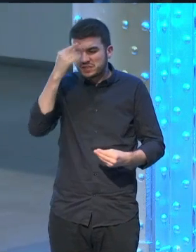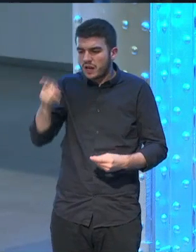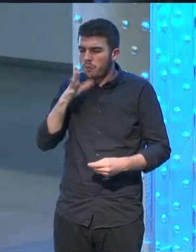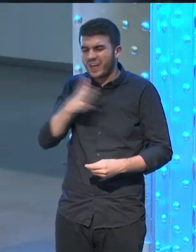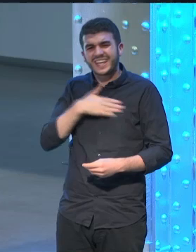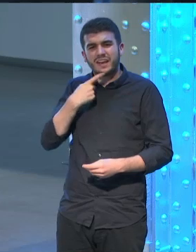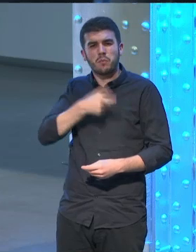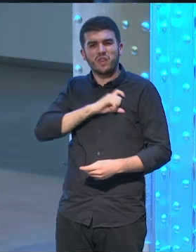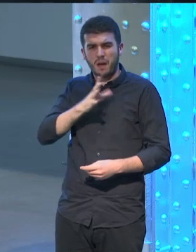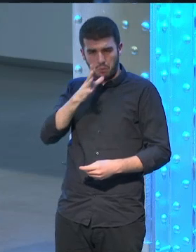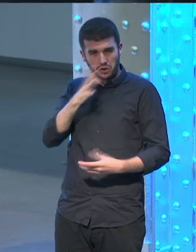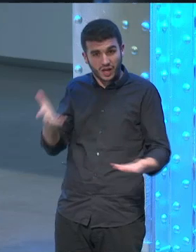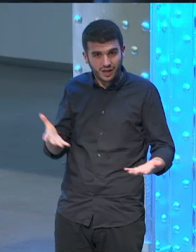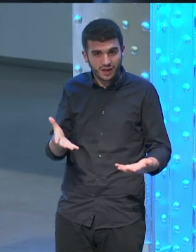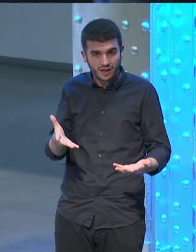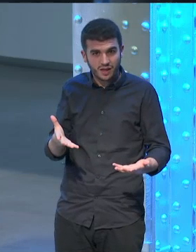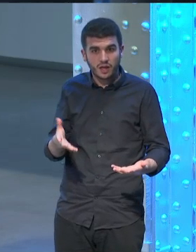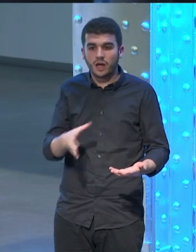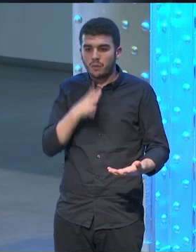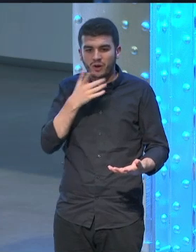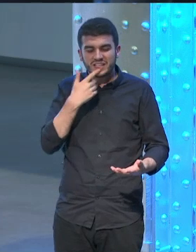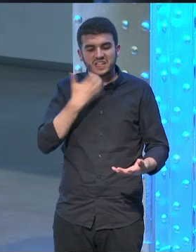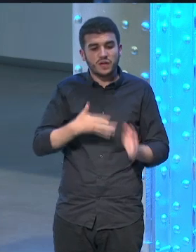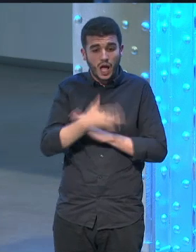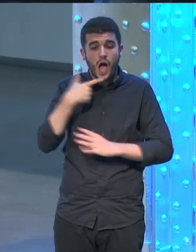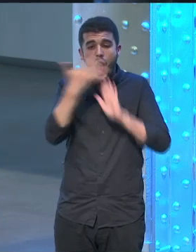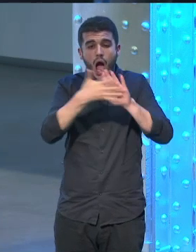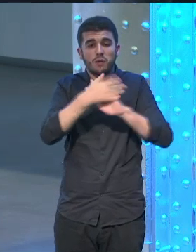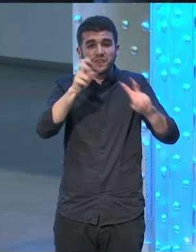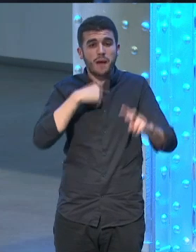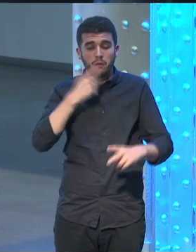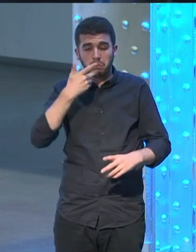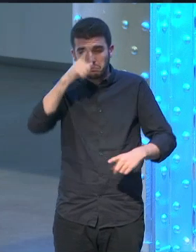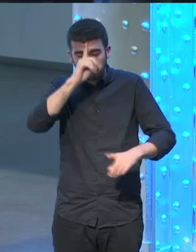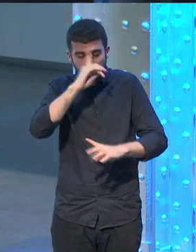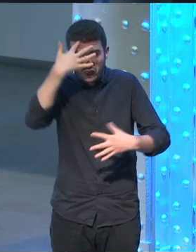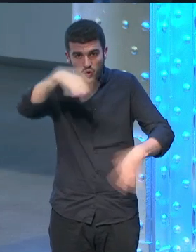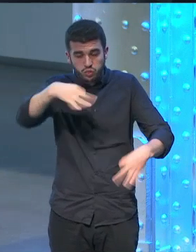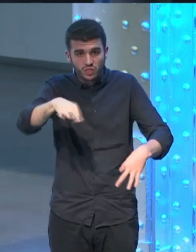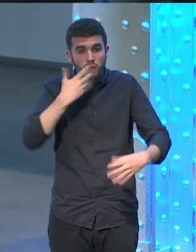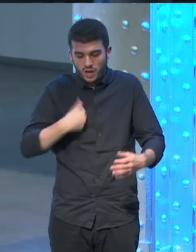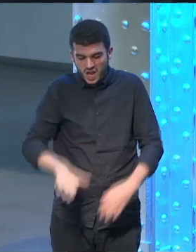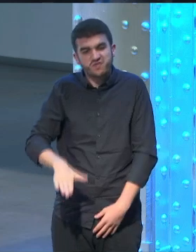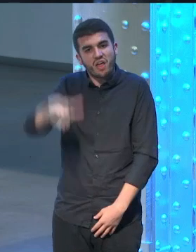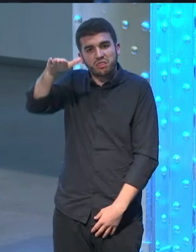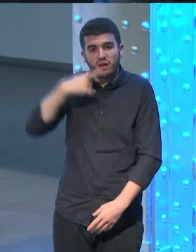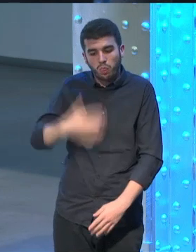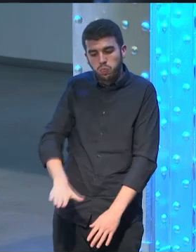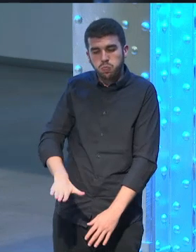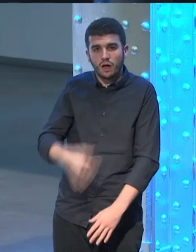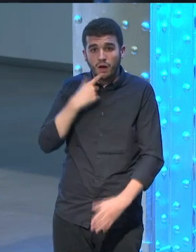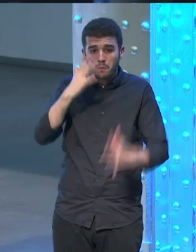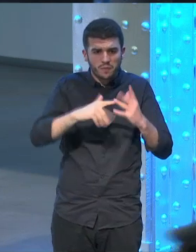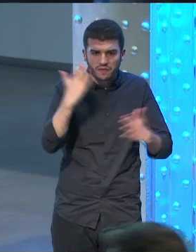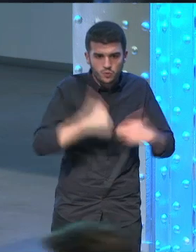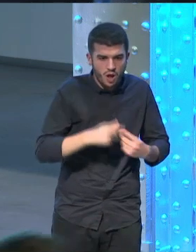policías. Bueno, no se elige lo que se desconoce, ¿no? Si desde la infancia desconocemos que existen las matemáticas